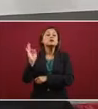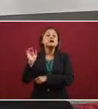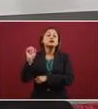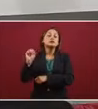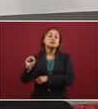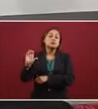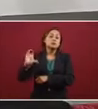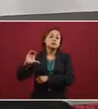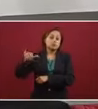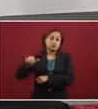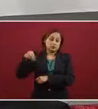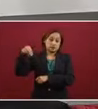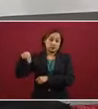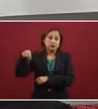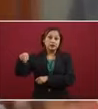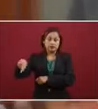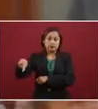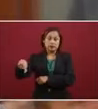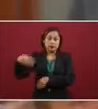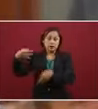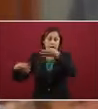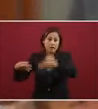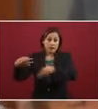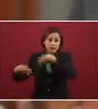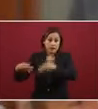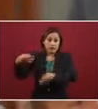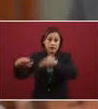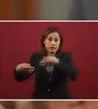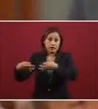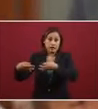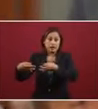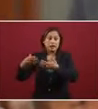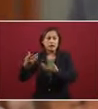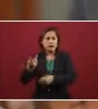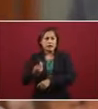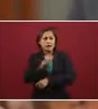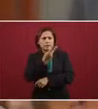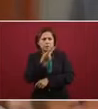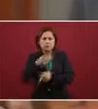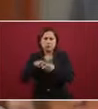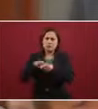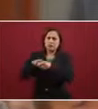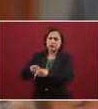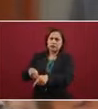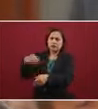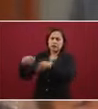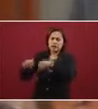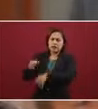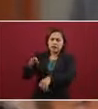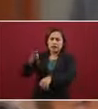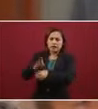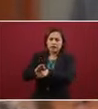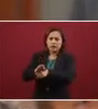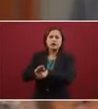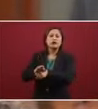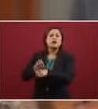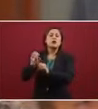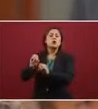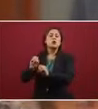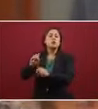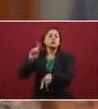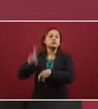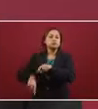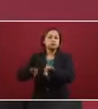Justicia de la Nación, se quitarán o echarán por debajo esos amparos. ¿Cuándo o qué días su gobierno